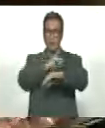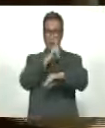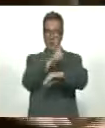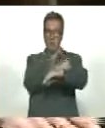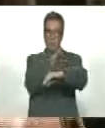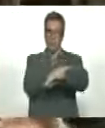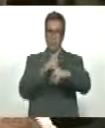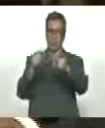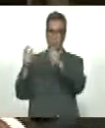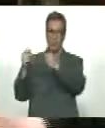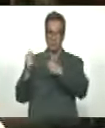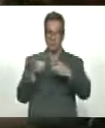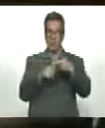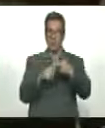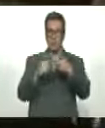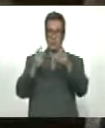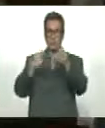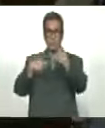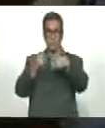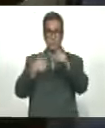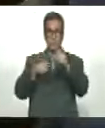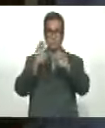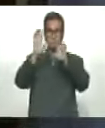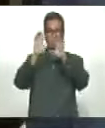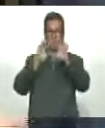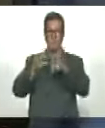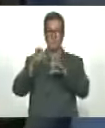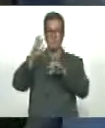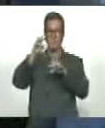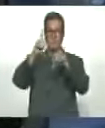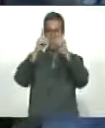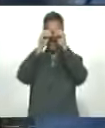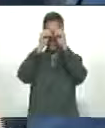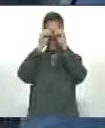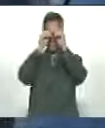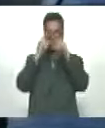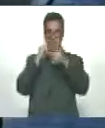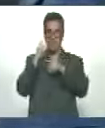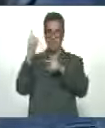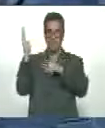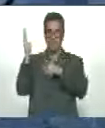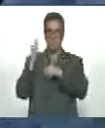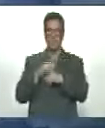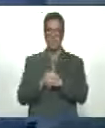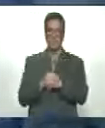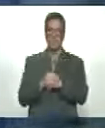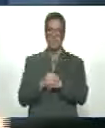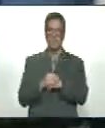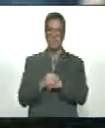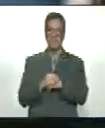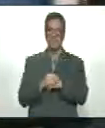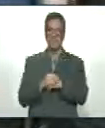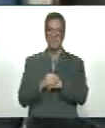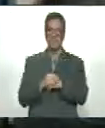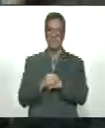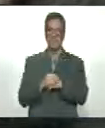Poder Popular de Economía, Finanzas y Comercio Exterior, Delcy Eloína Rodríguez Gómez.